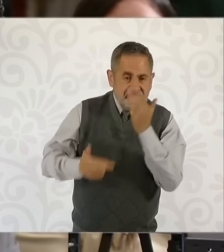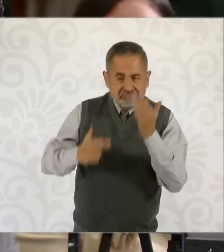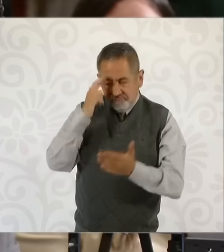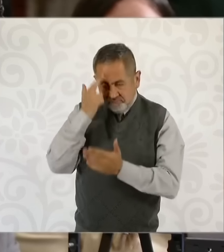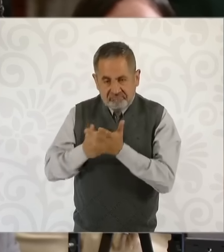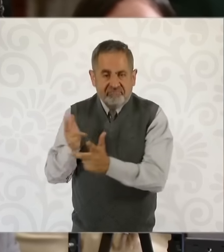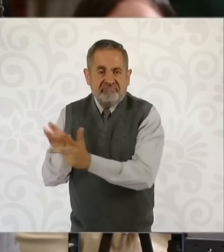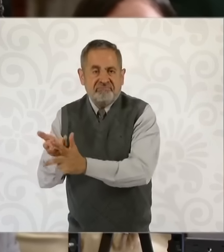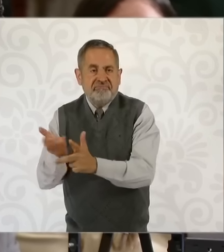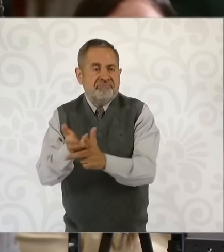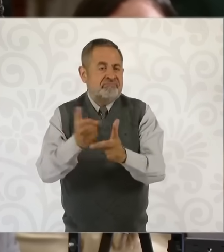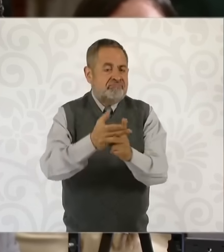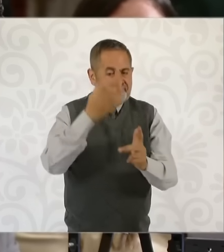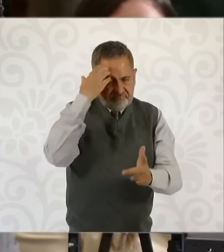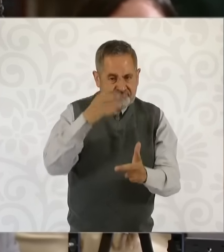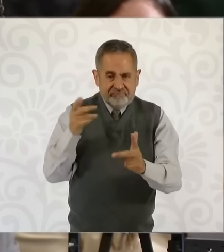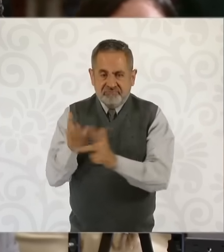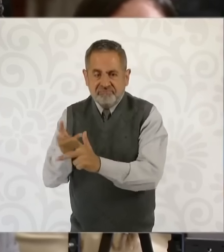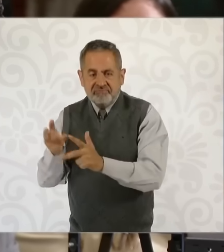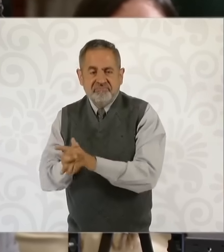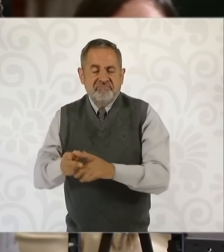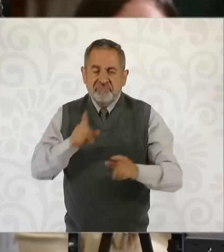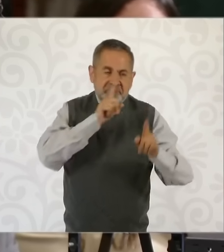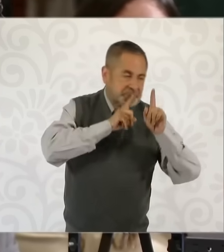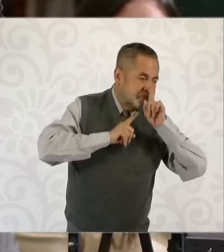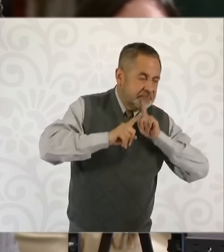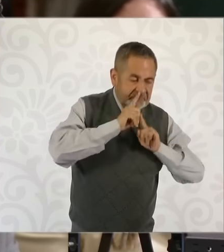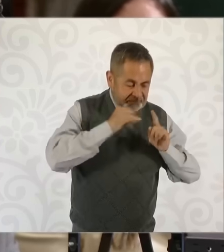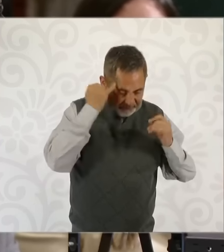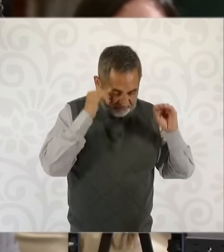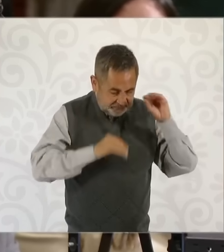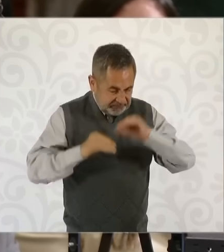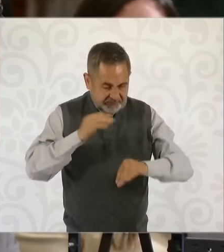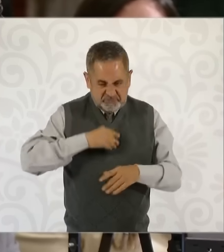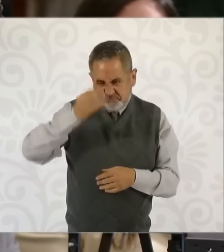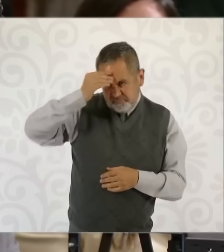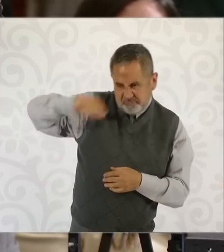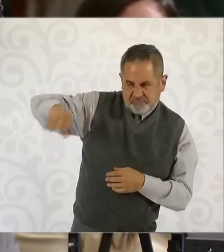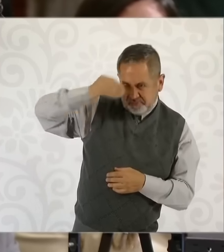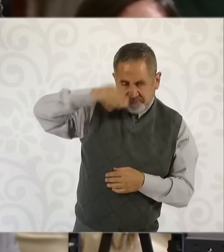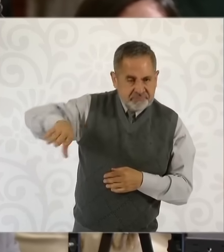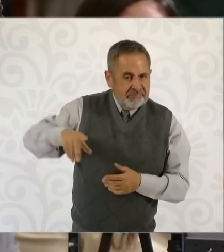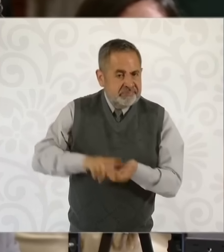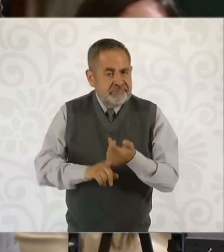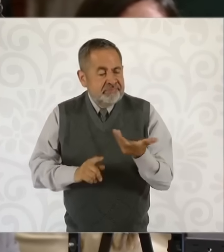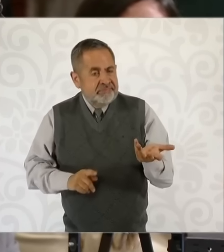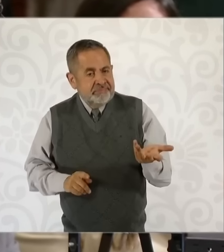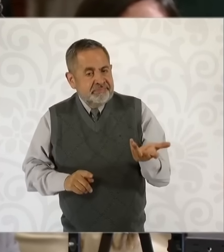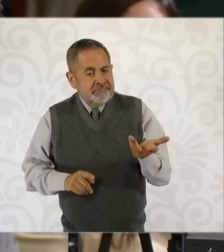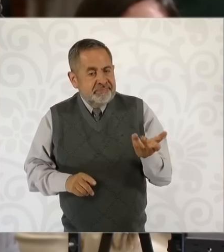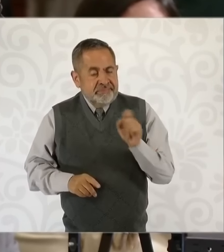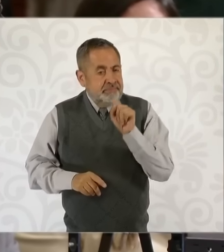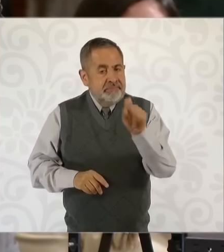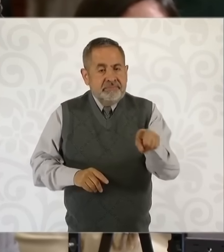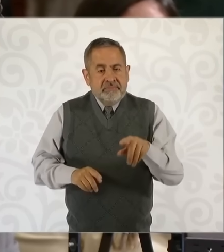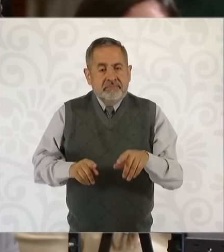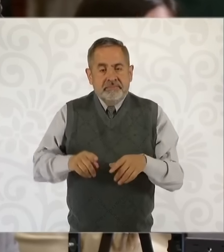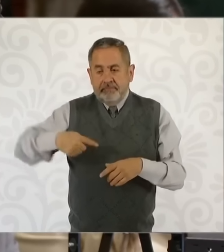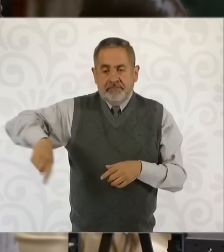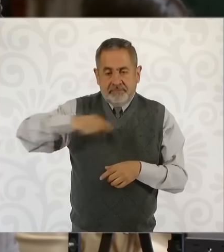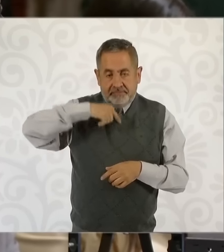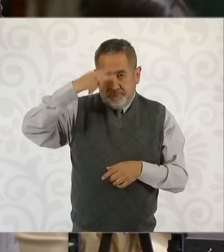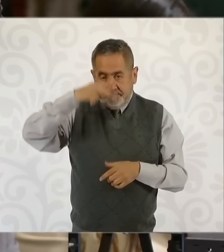crímenes, incluso mienten, fabrican evidencias y además, pues en el caso